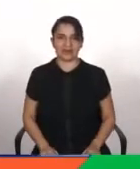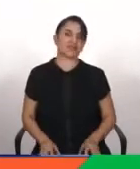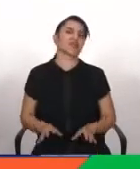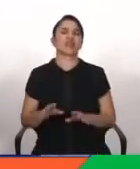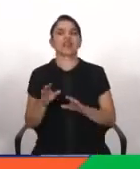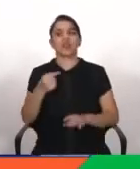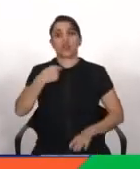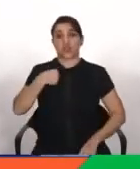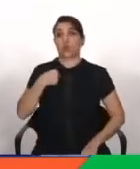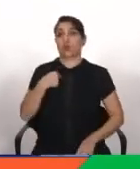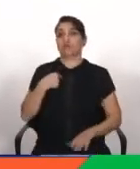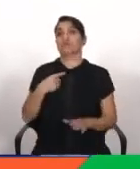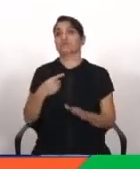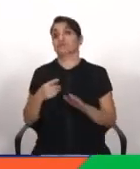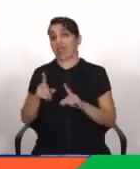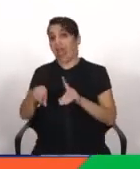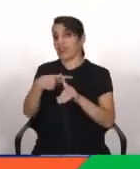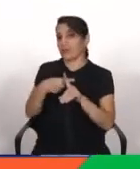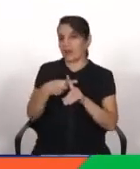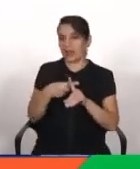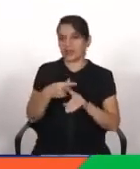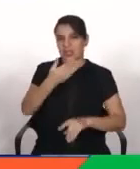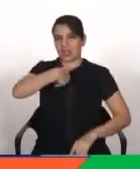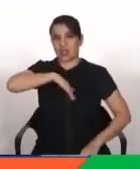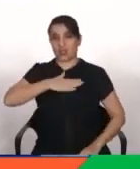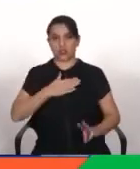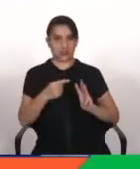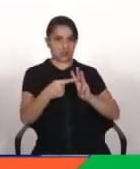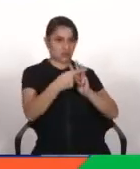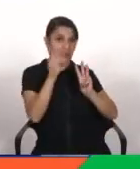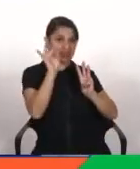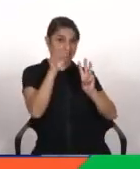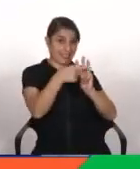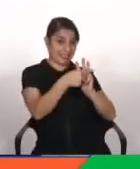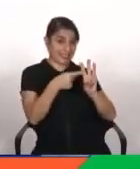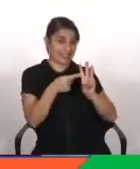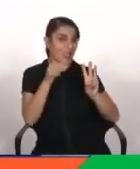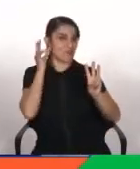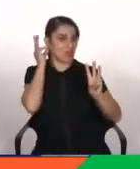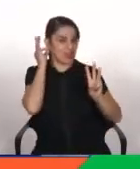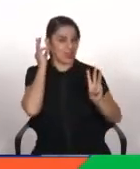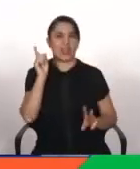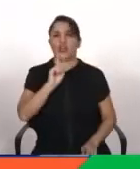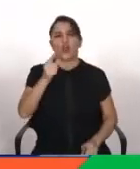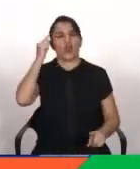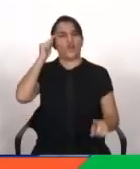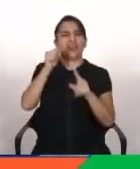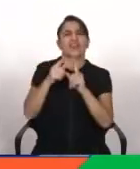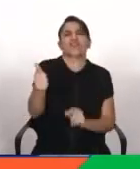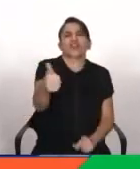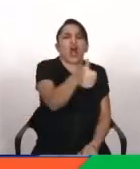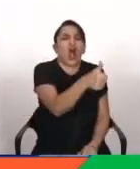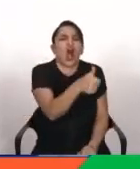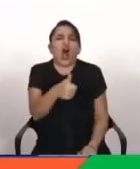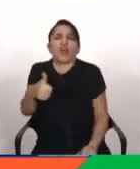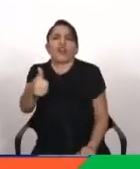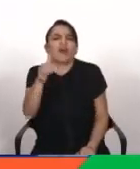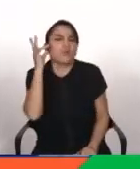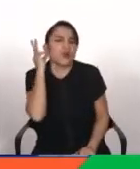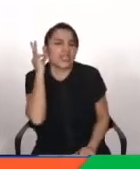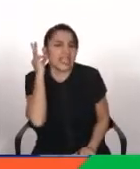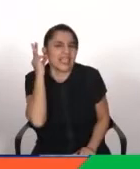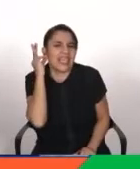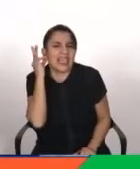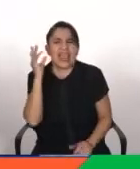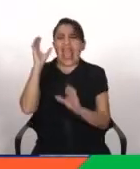la Karina, que nosotras como Star 3 no estamos buscando que todas las niñas sean astrónomas o